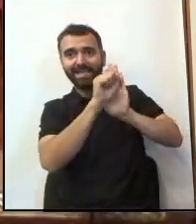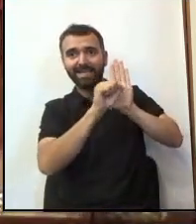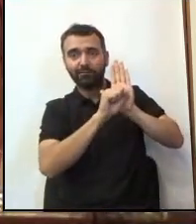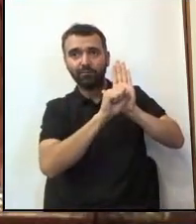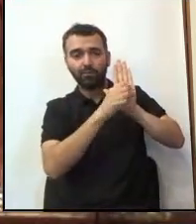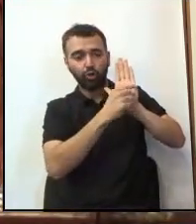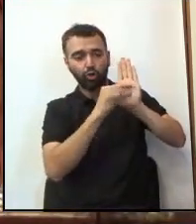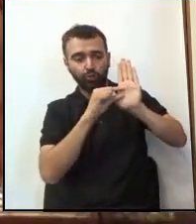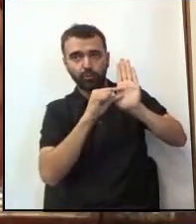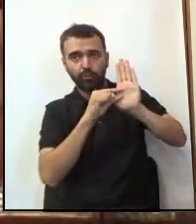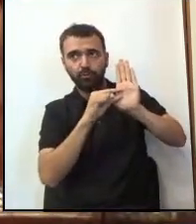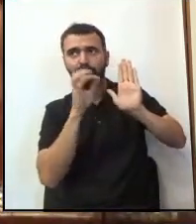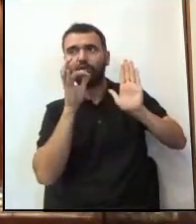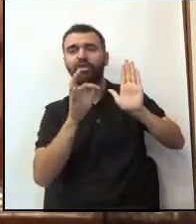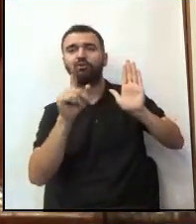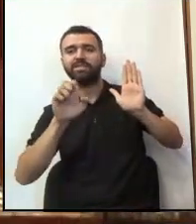Seremi. Eso.